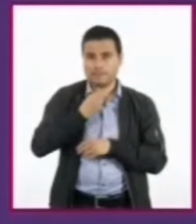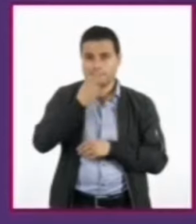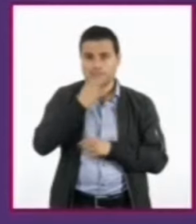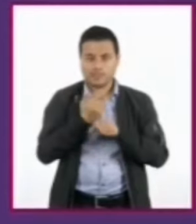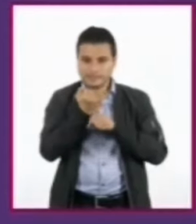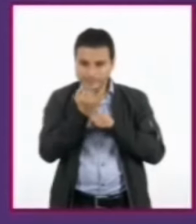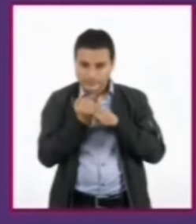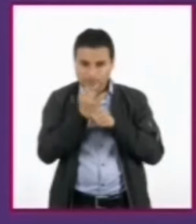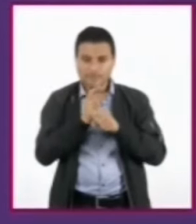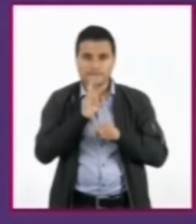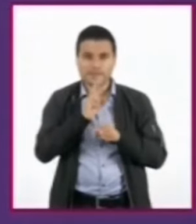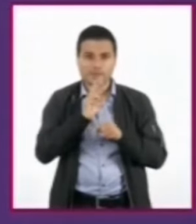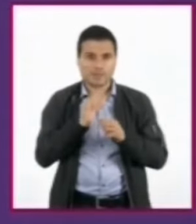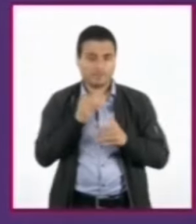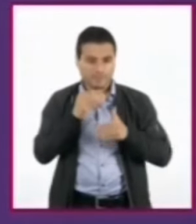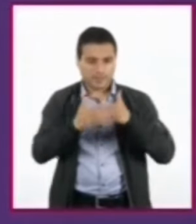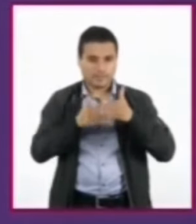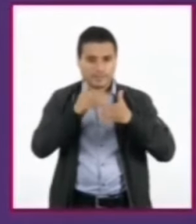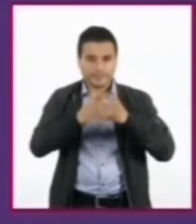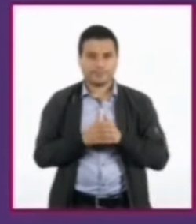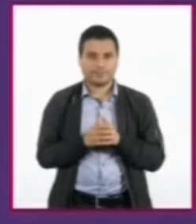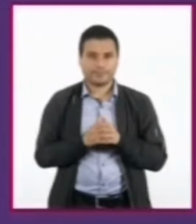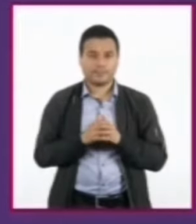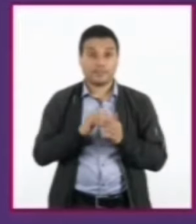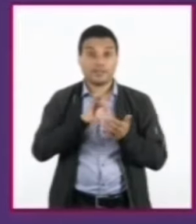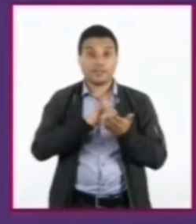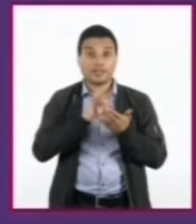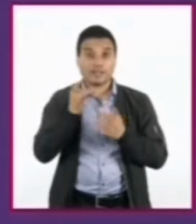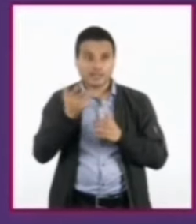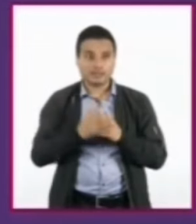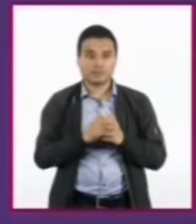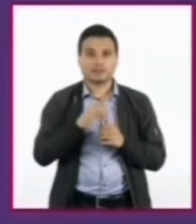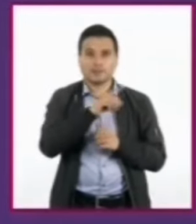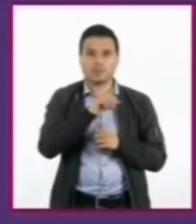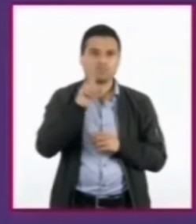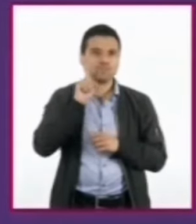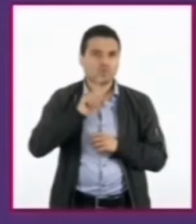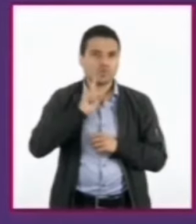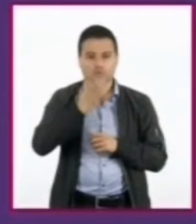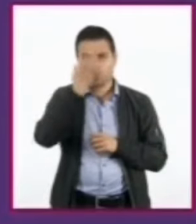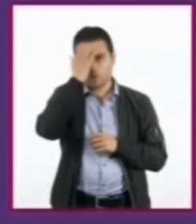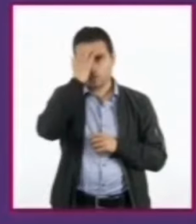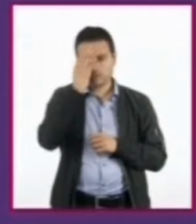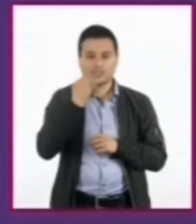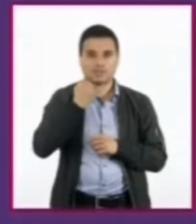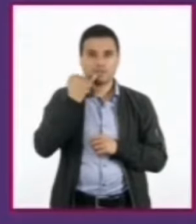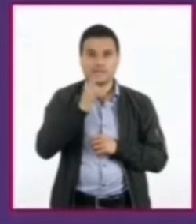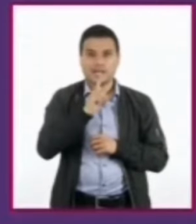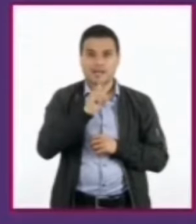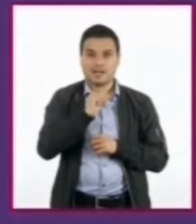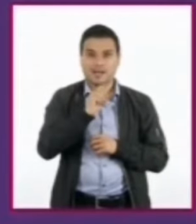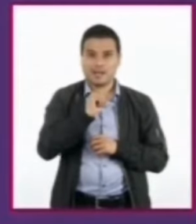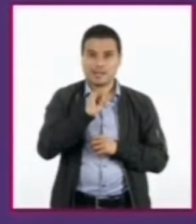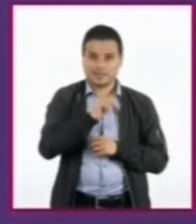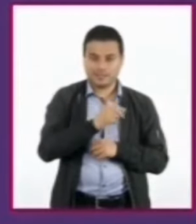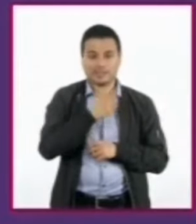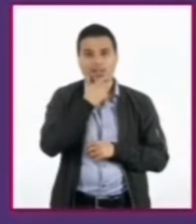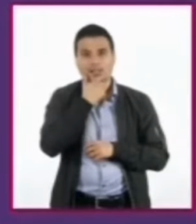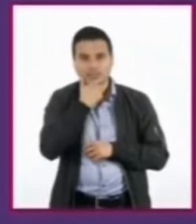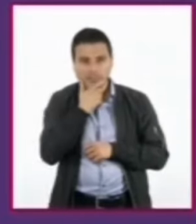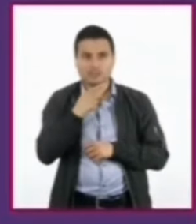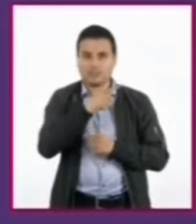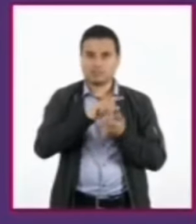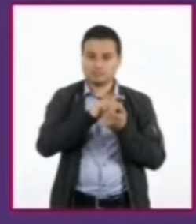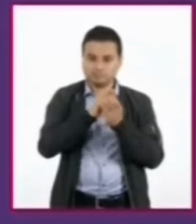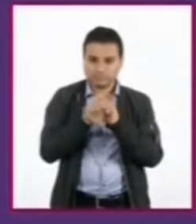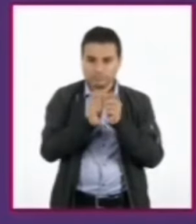Lavoisier, entre otros aspectos, porque gracias a sus conocimientos de latín e inglés, tradujo para él obras fundamentales en el